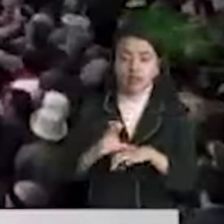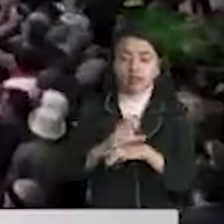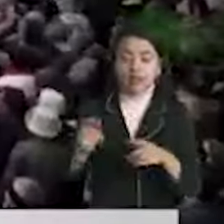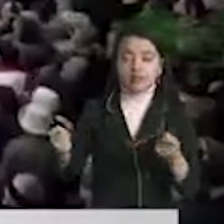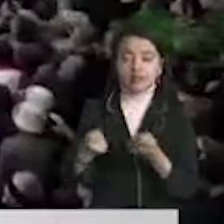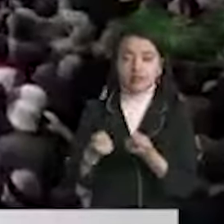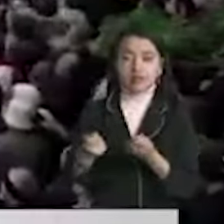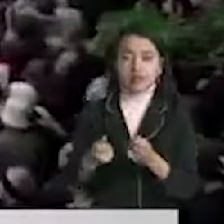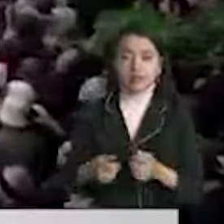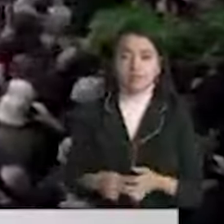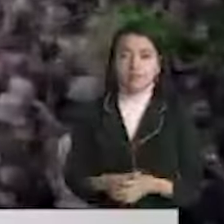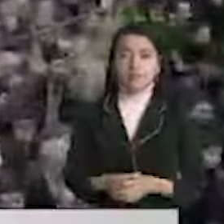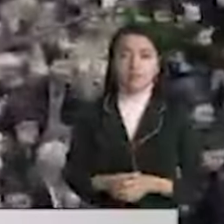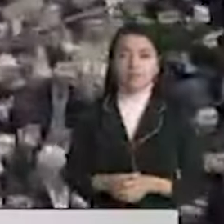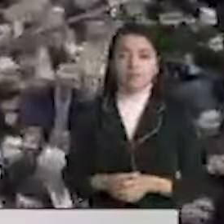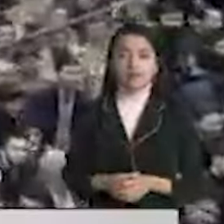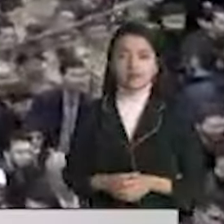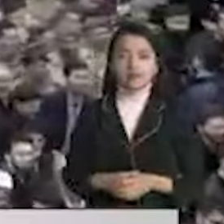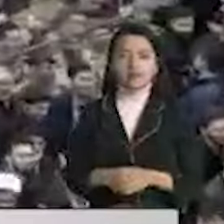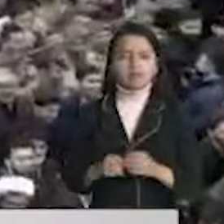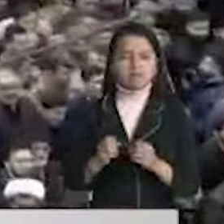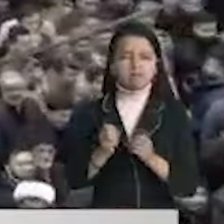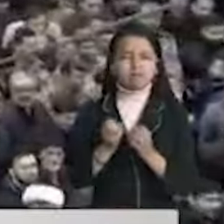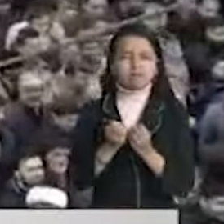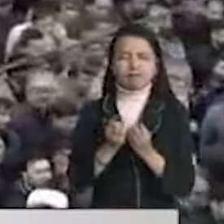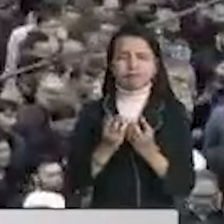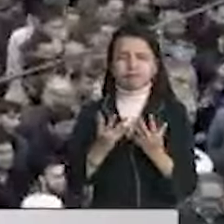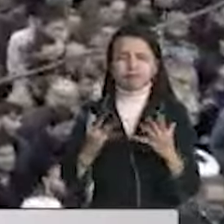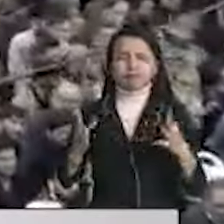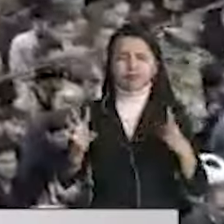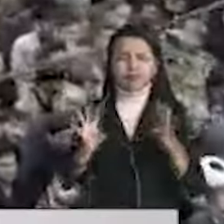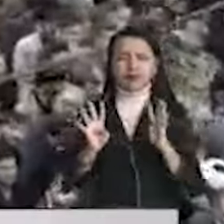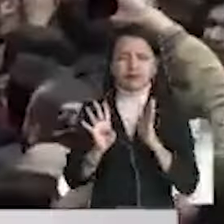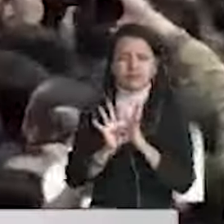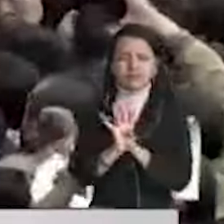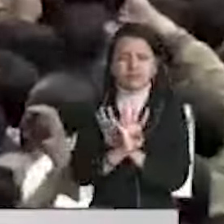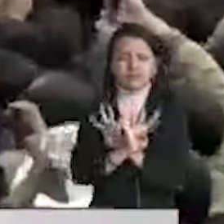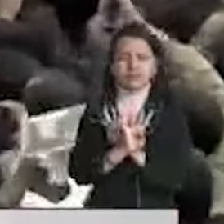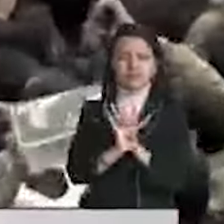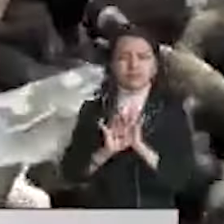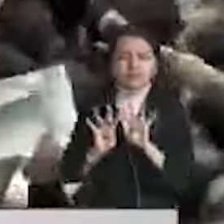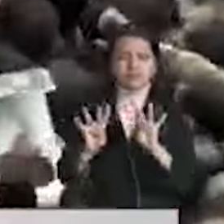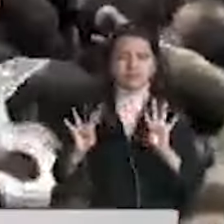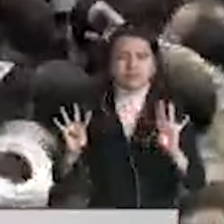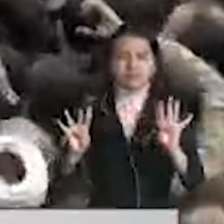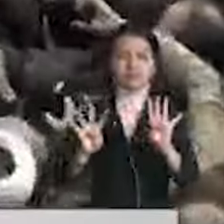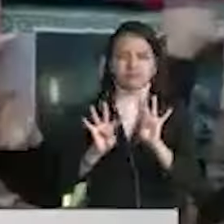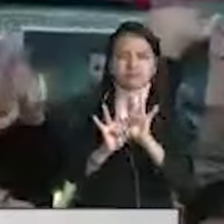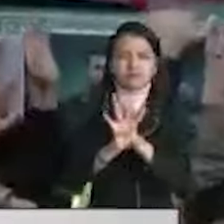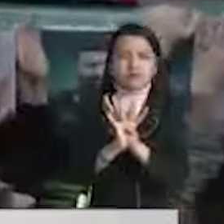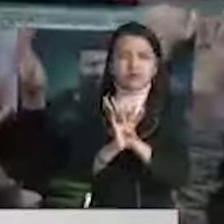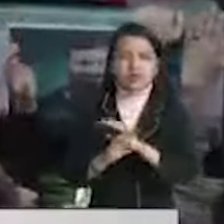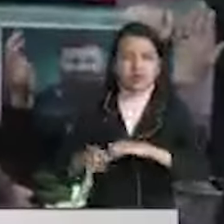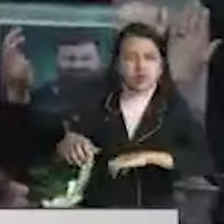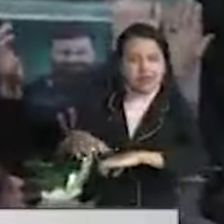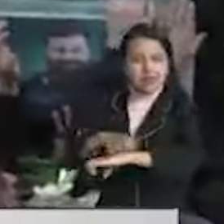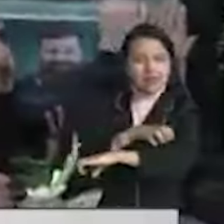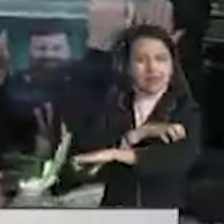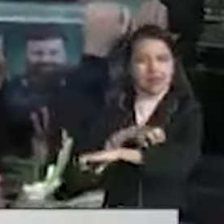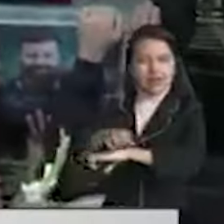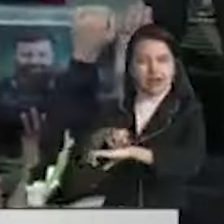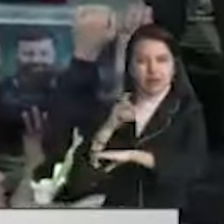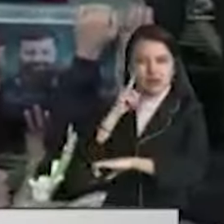del lugar del accidente, donde miles de personas salieron a las calles para ver pasar al vehículo que transportaba los ataúdes en